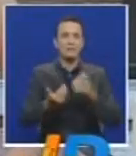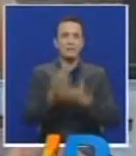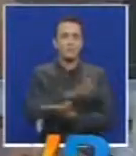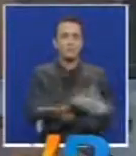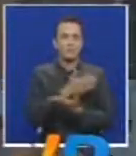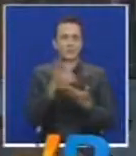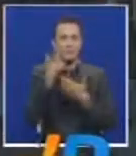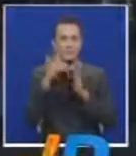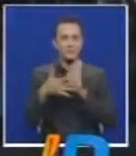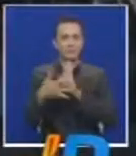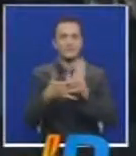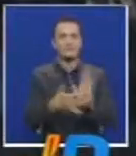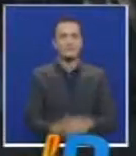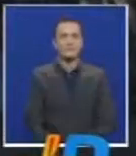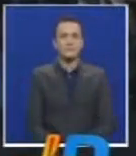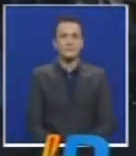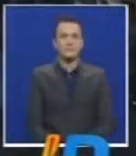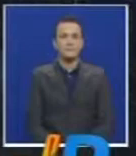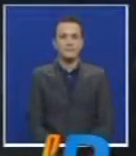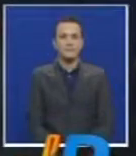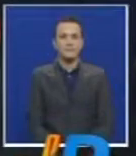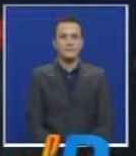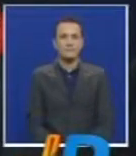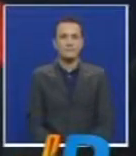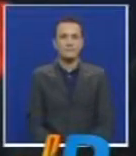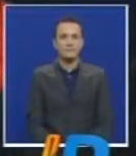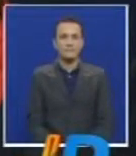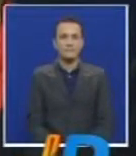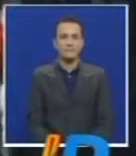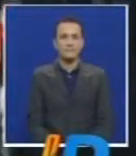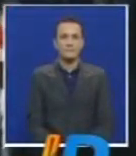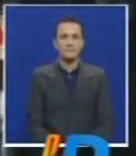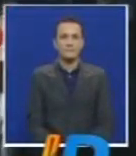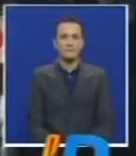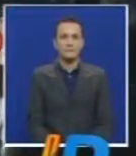discográfico. Porque es tan natural.